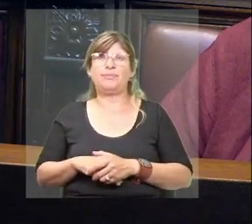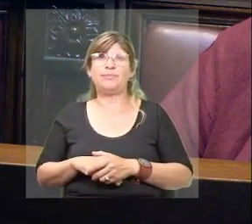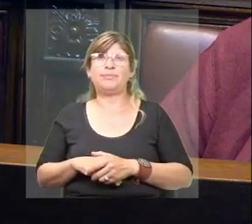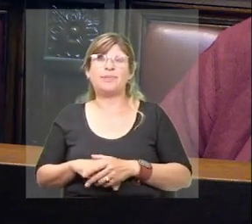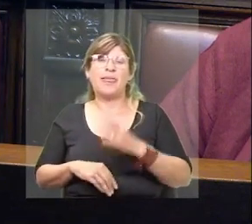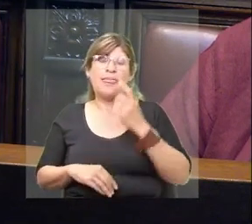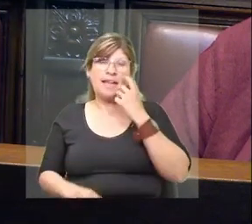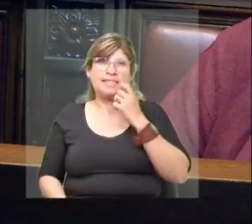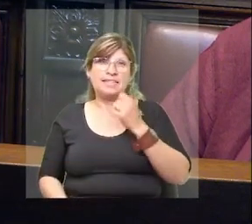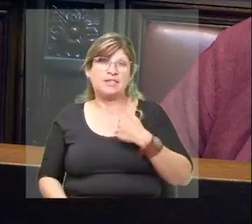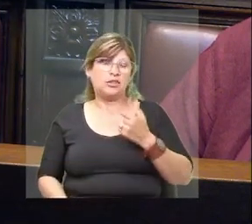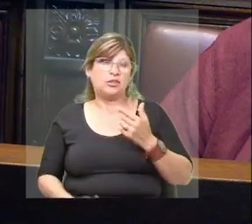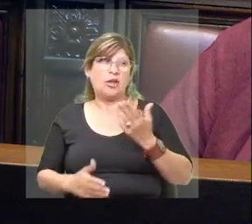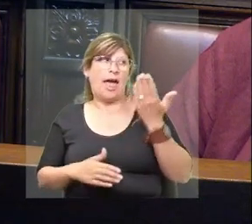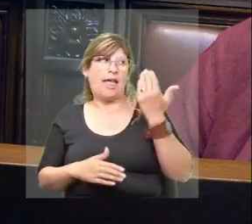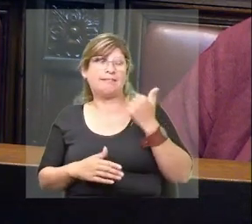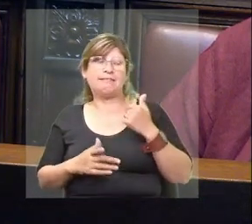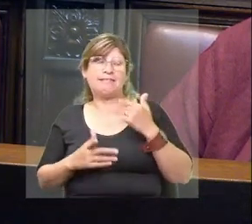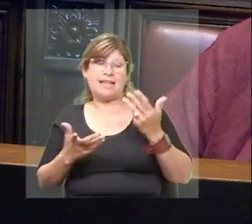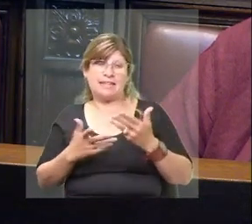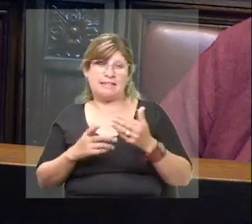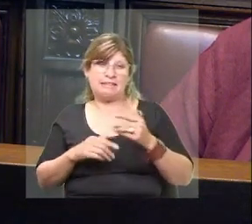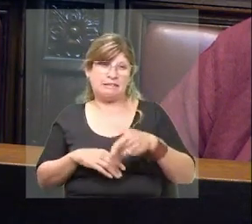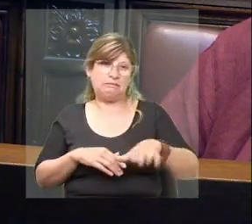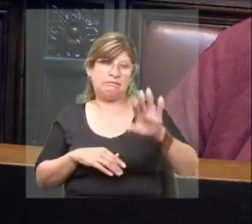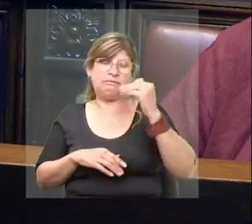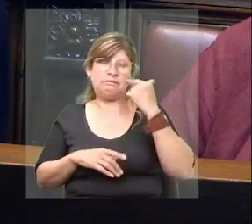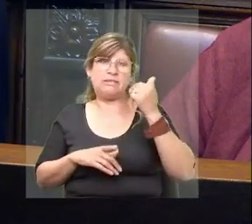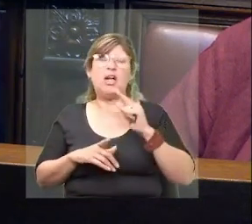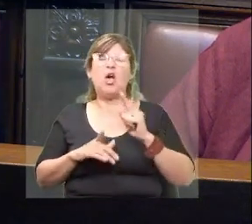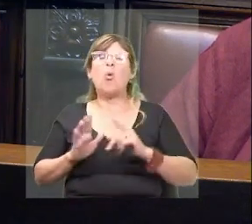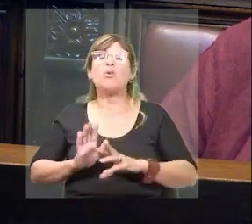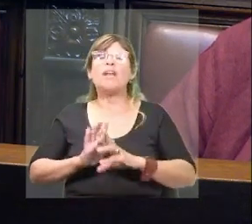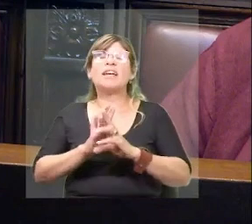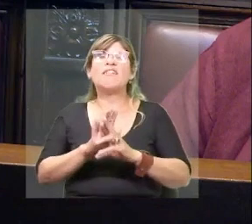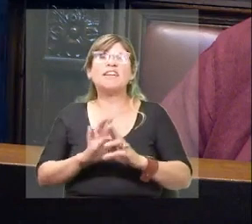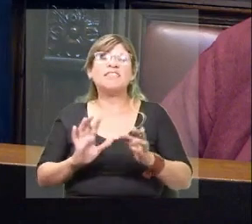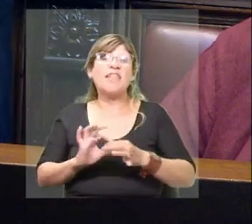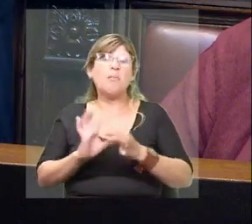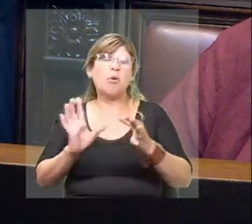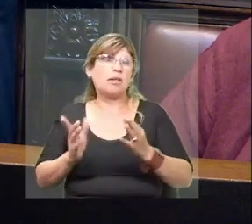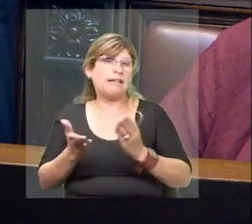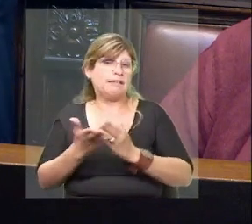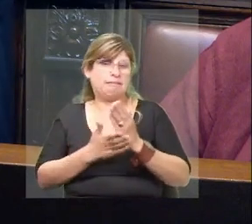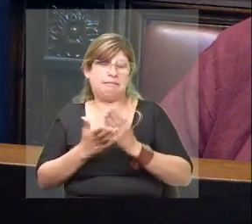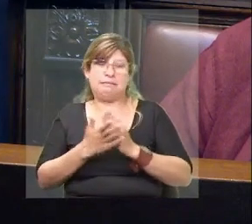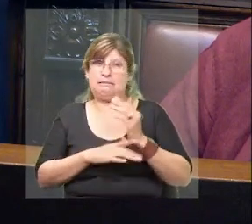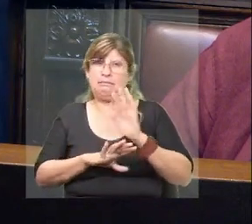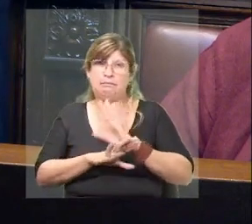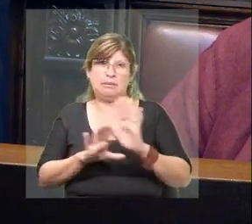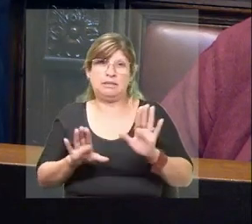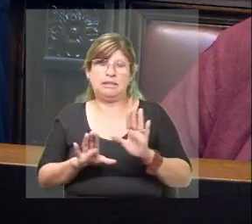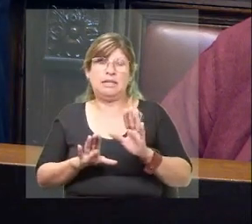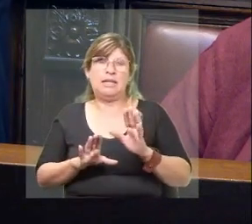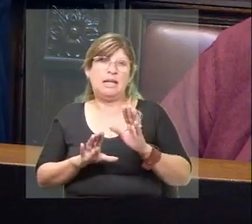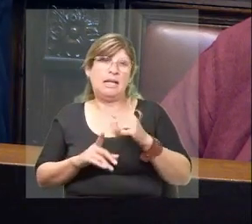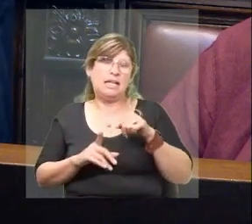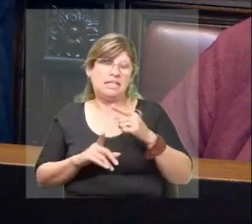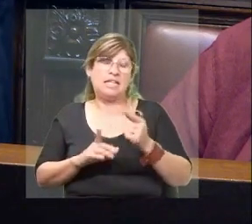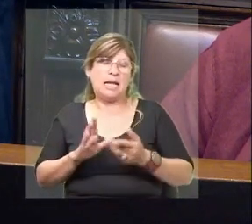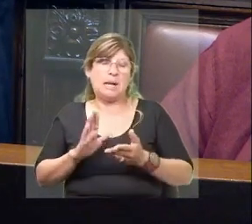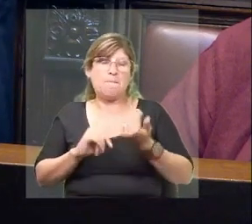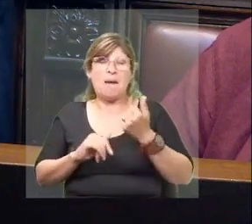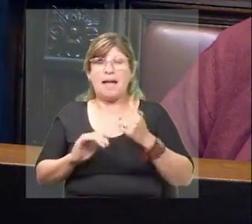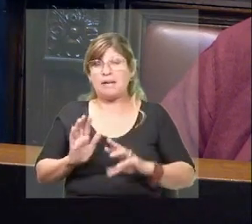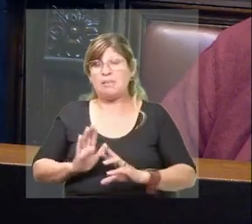Danilo fue y será una referencia democrática permanente y no puede haber lugar más representativo